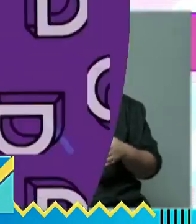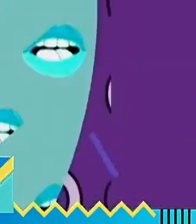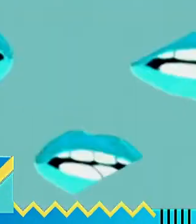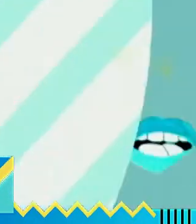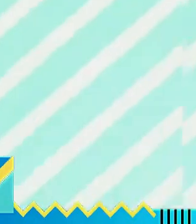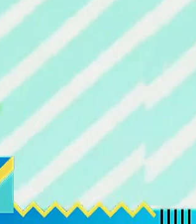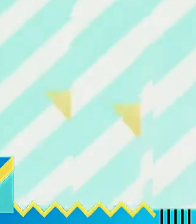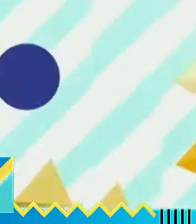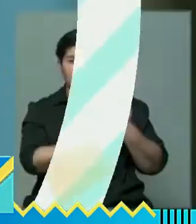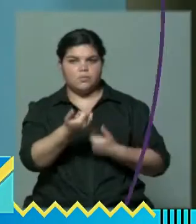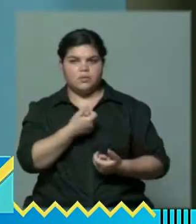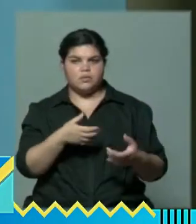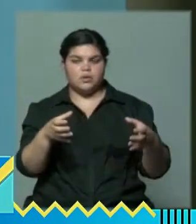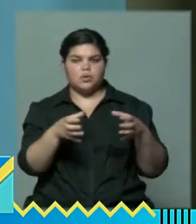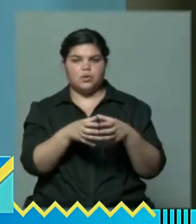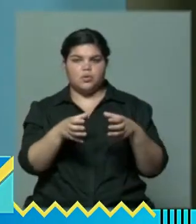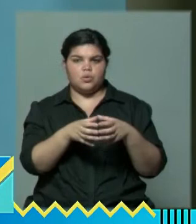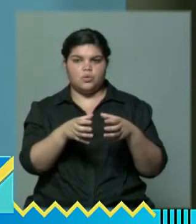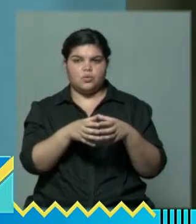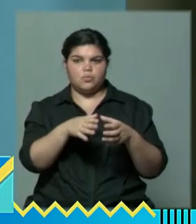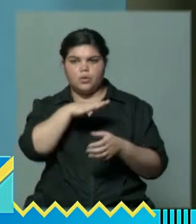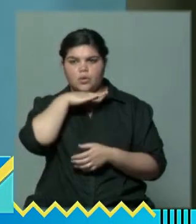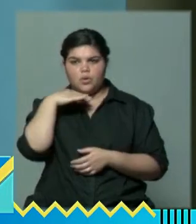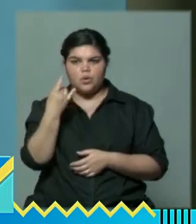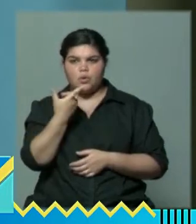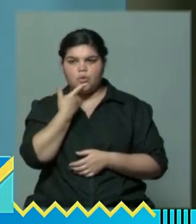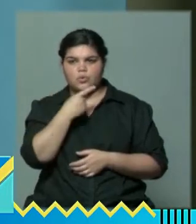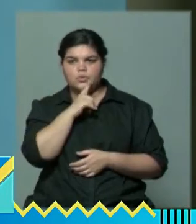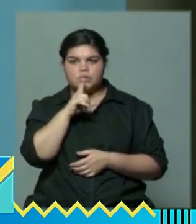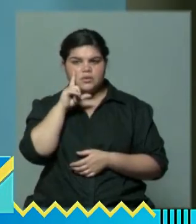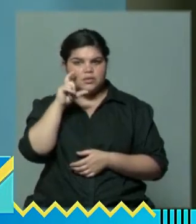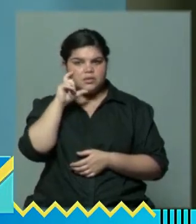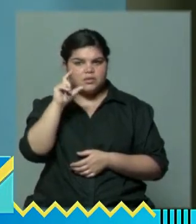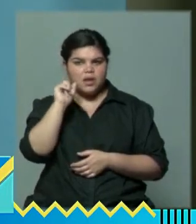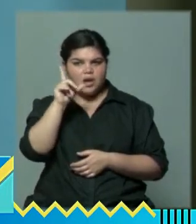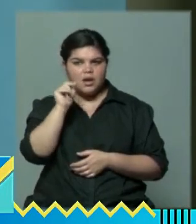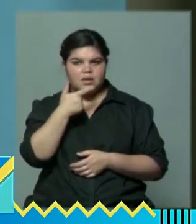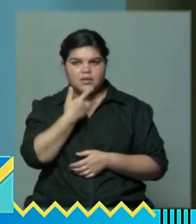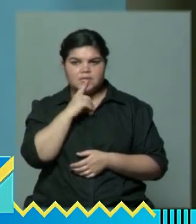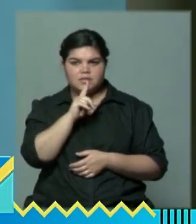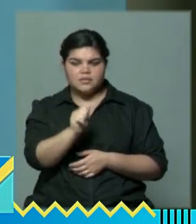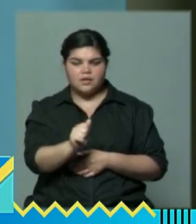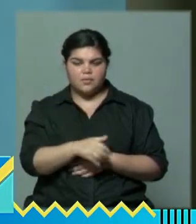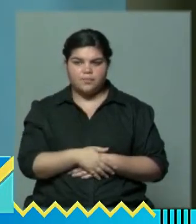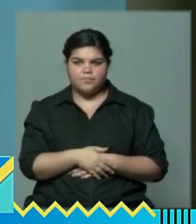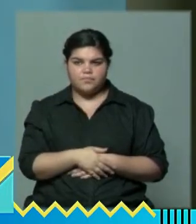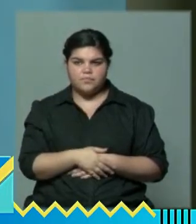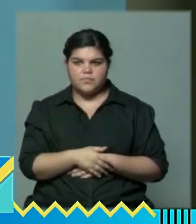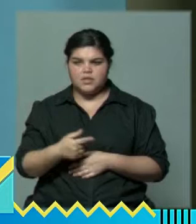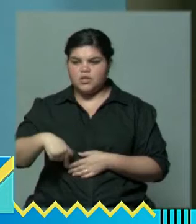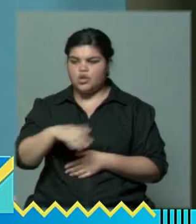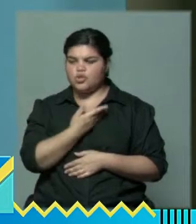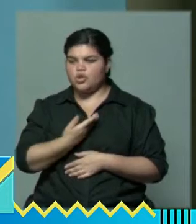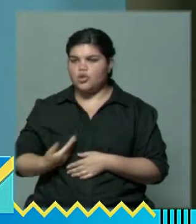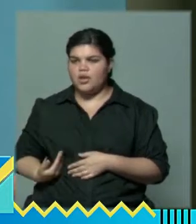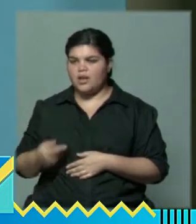bloque justicialista y hay alguien dentro del bloque que ha venido al programa, que es Jorge Tanús, dijo, estamos legislando para la gilada. Esta fue la